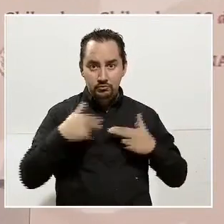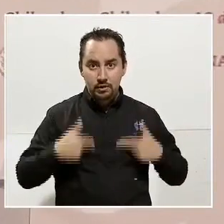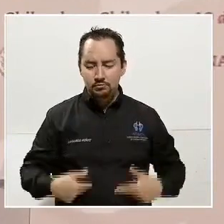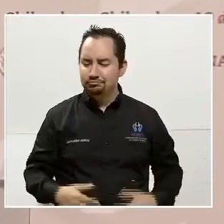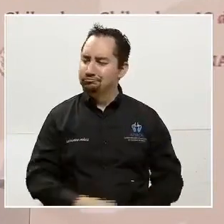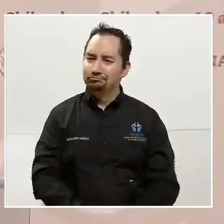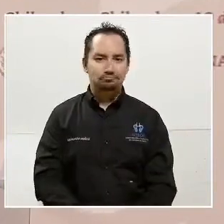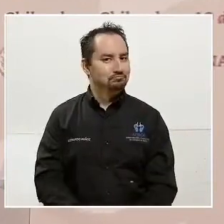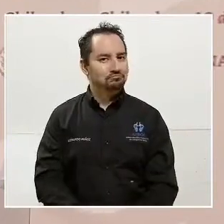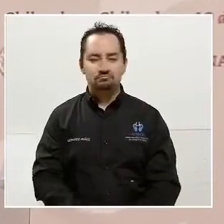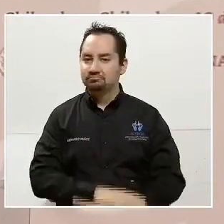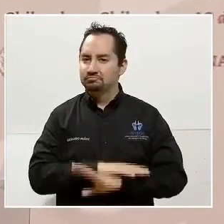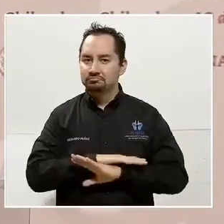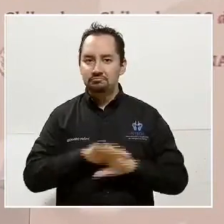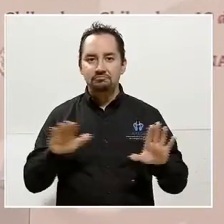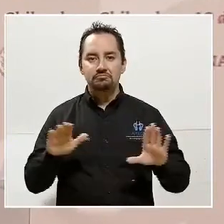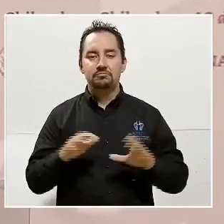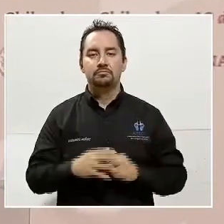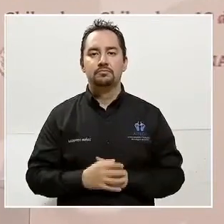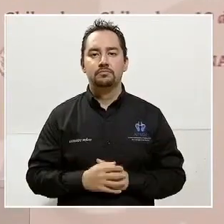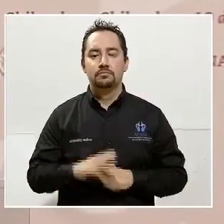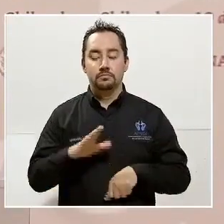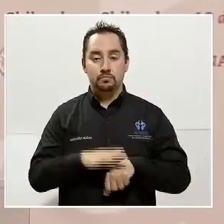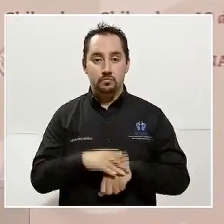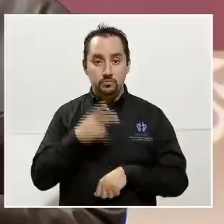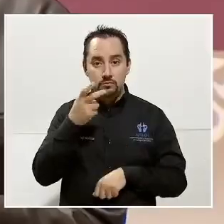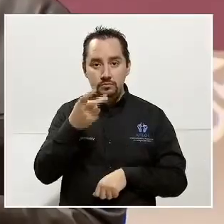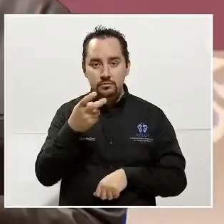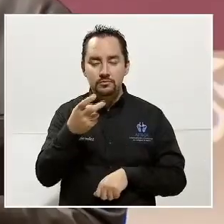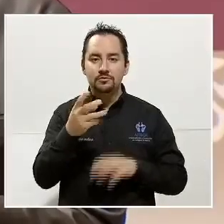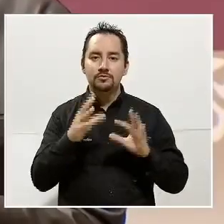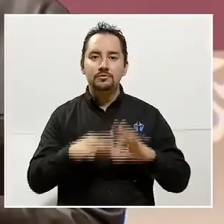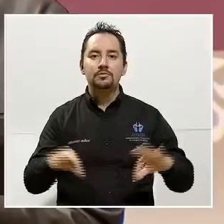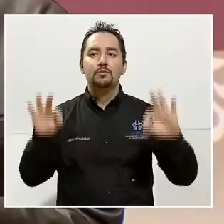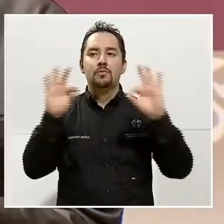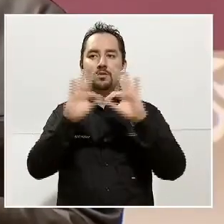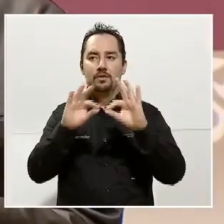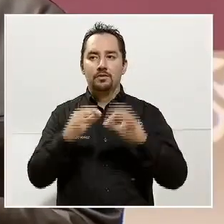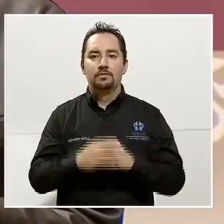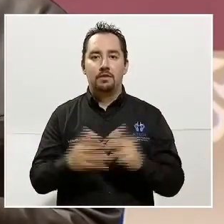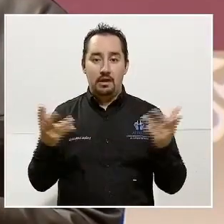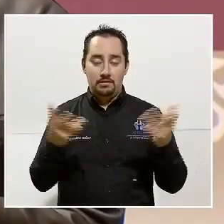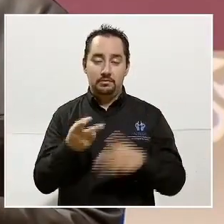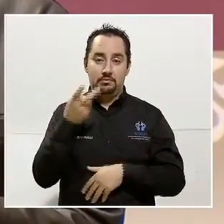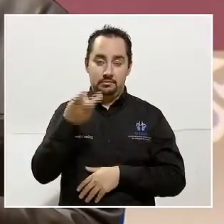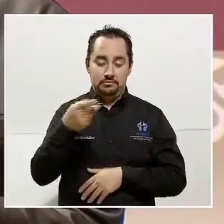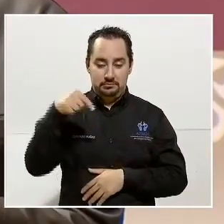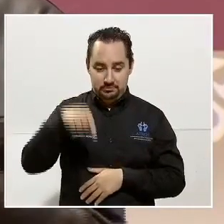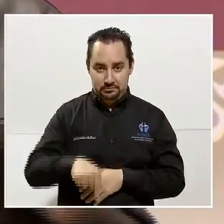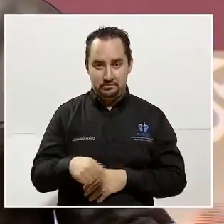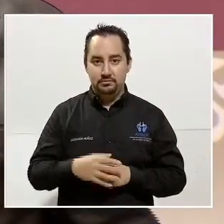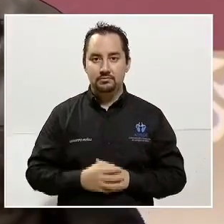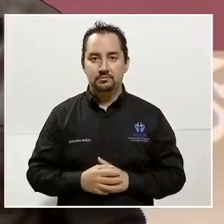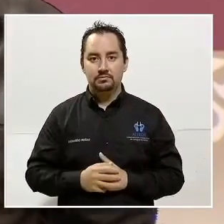humanos. Por eso es importante este acto,